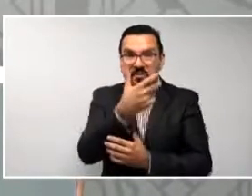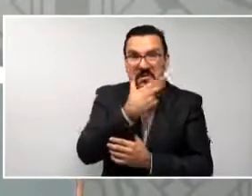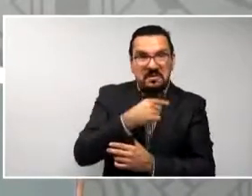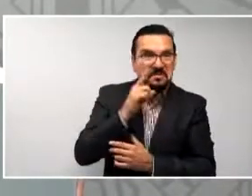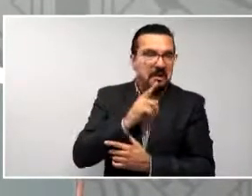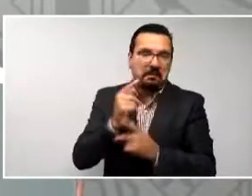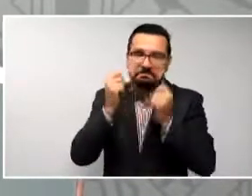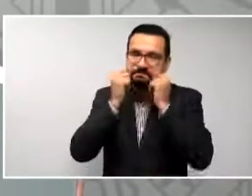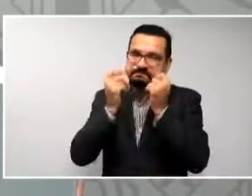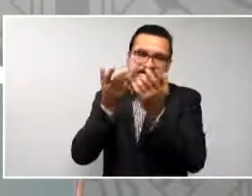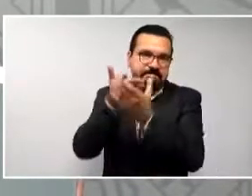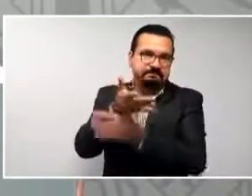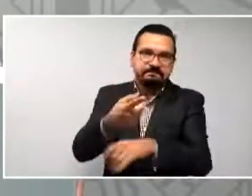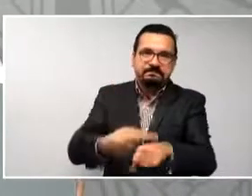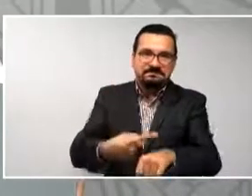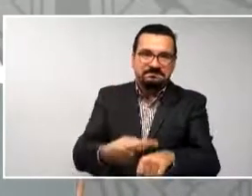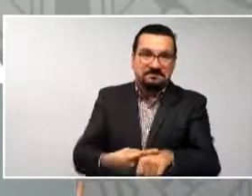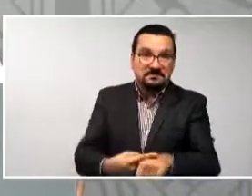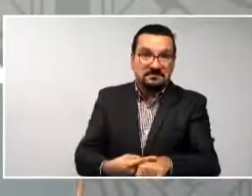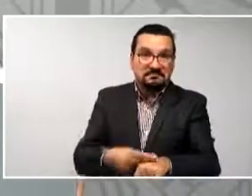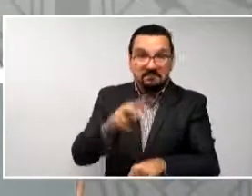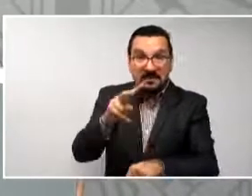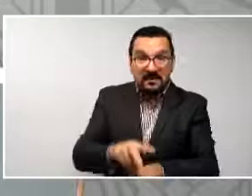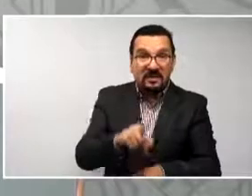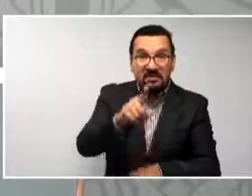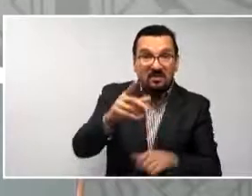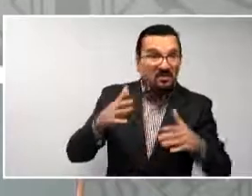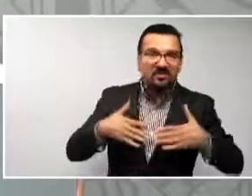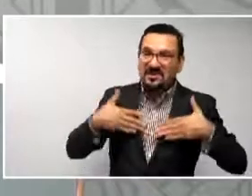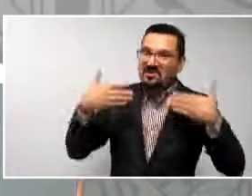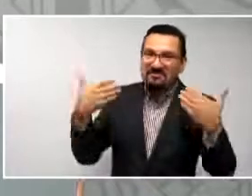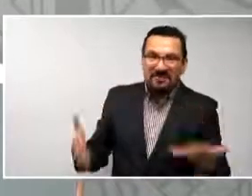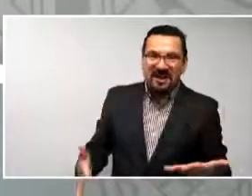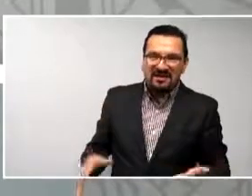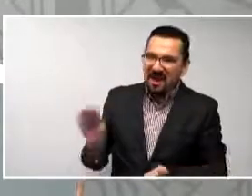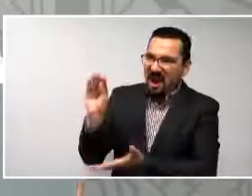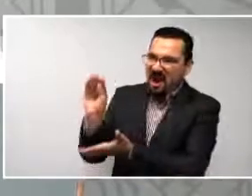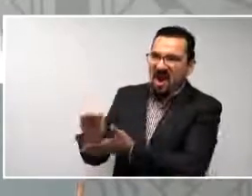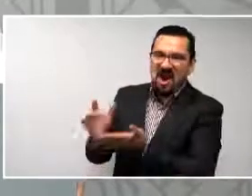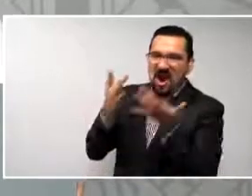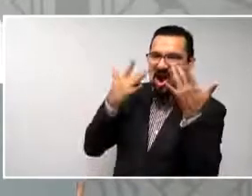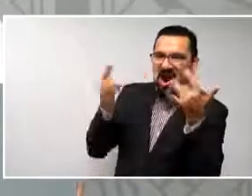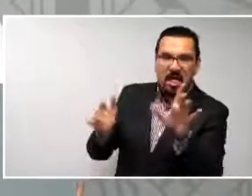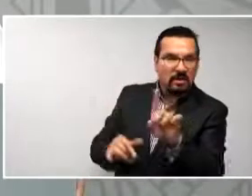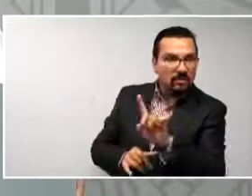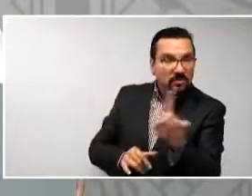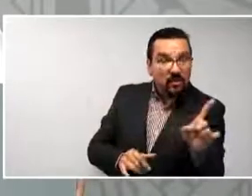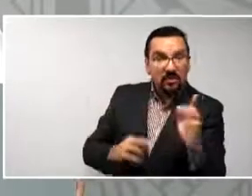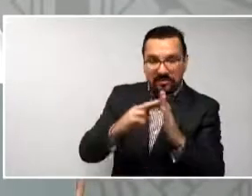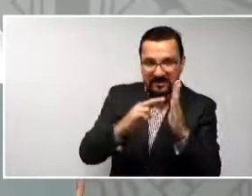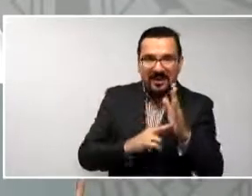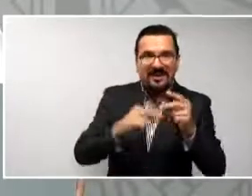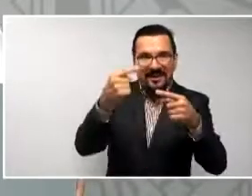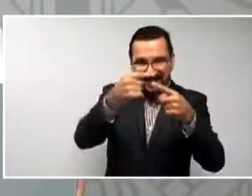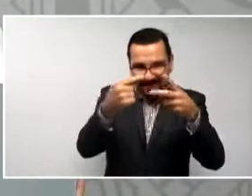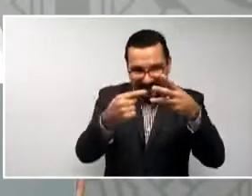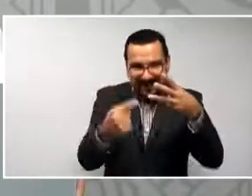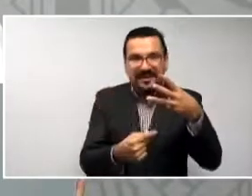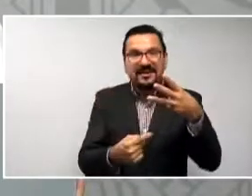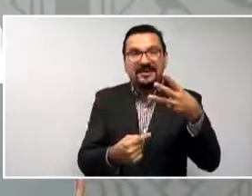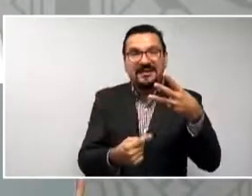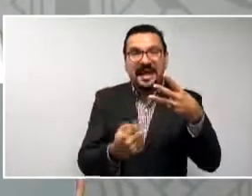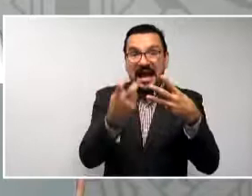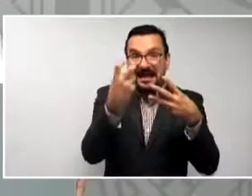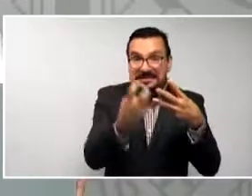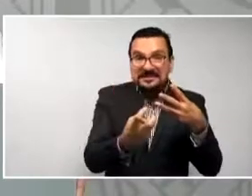sin rendirse sin bajar la guardia y respetando la regla de tres es como